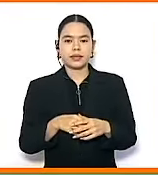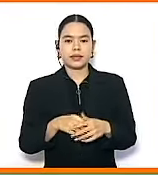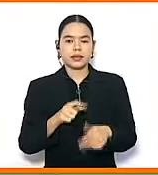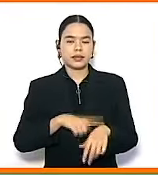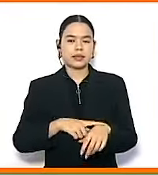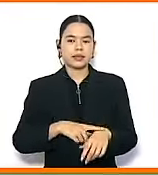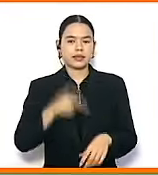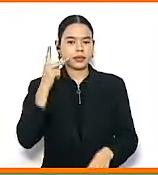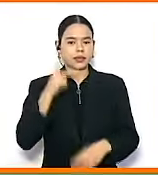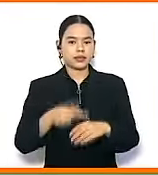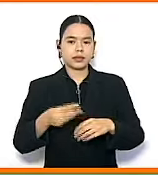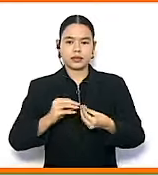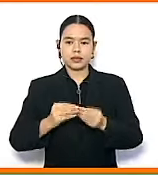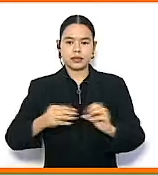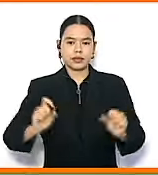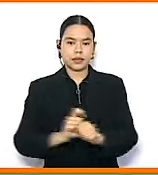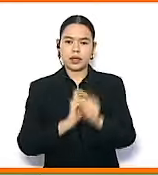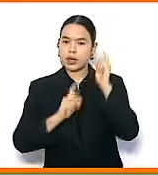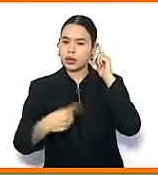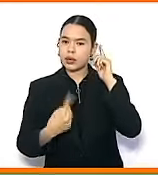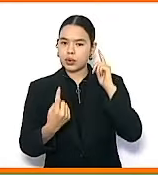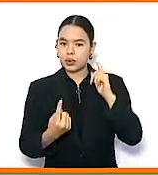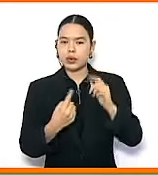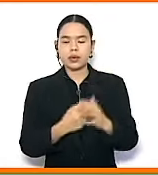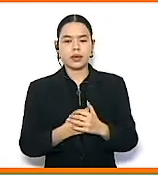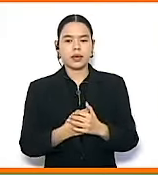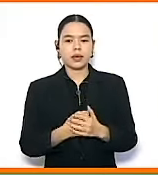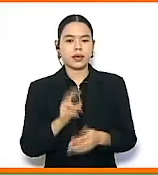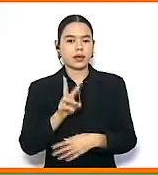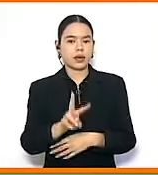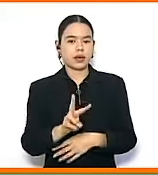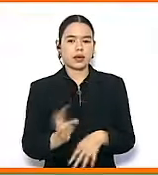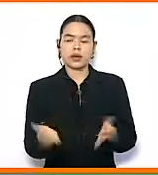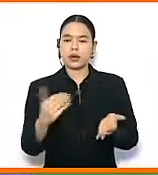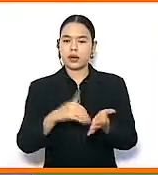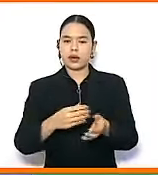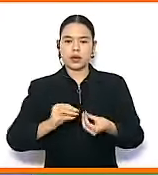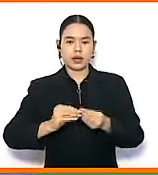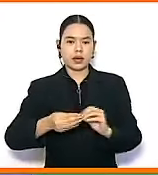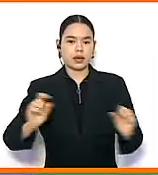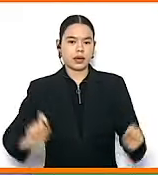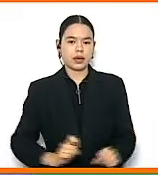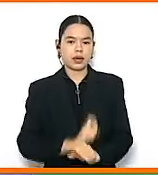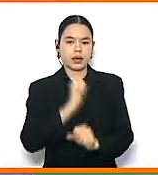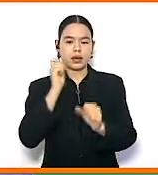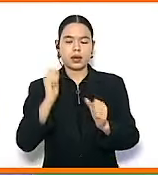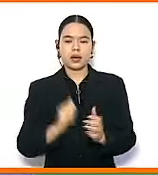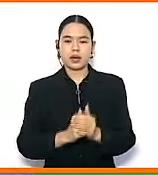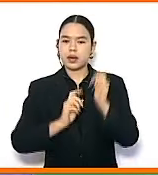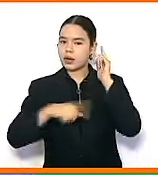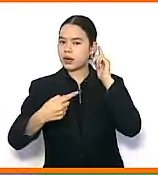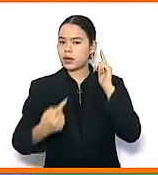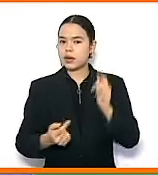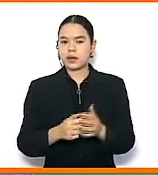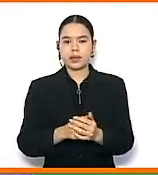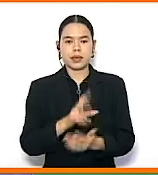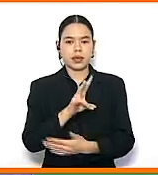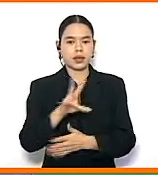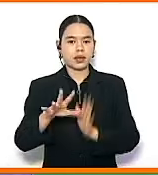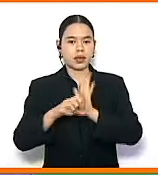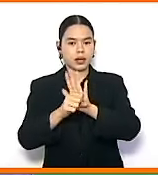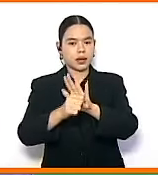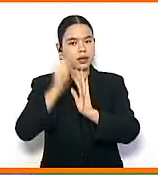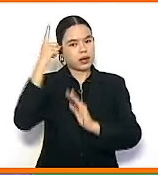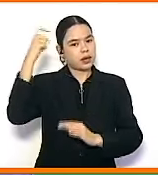número afortunado en más 1 es el 2. Con mucho gusto reitero tus números ganadores. Para Diaria 75 con